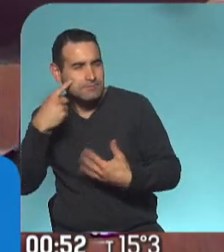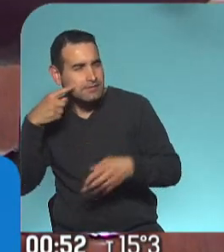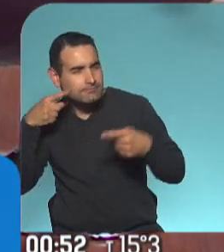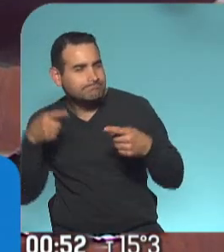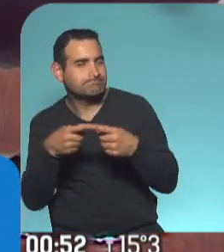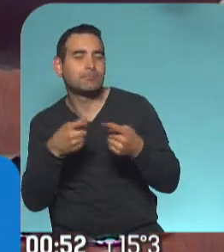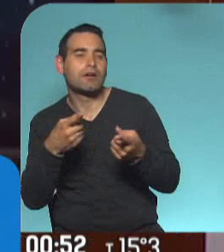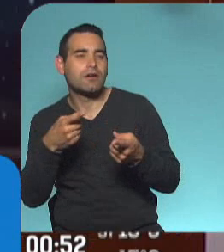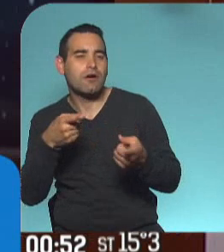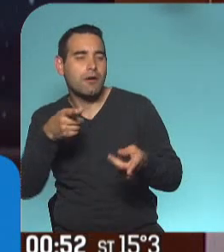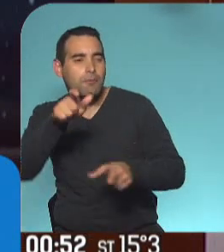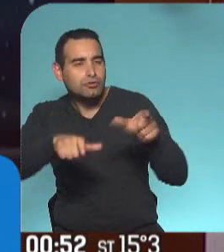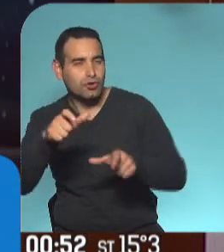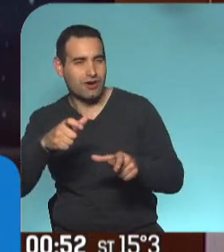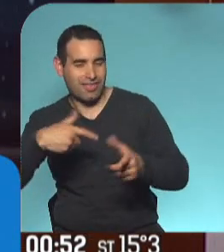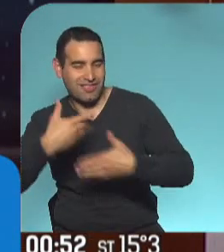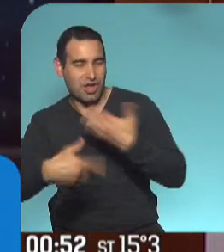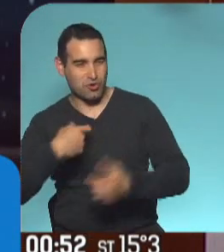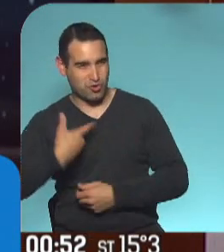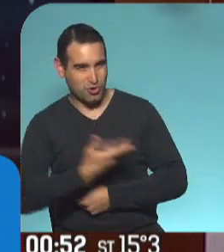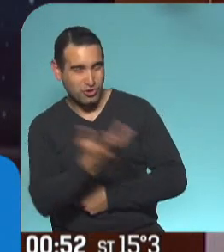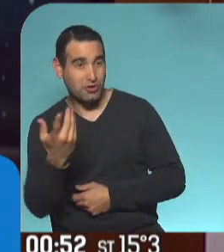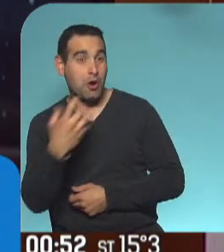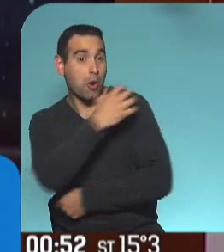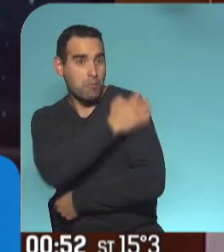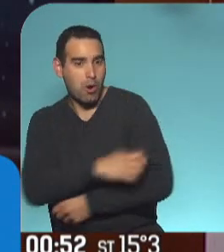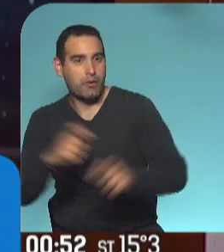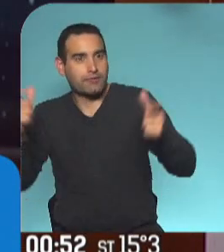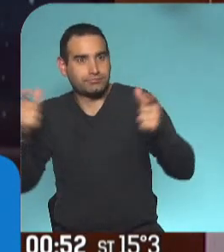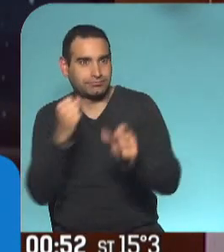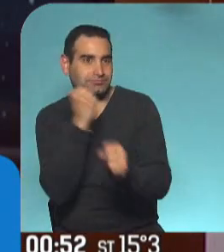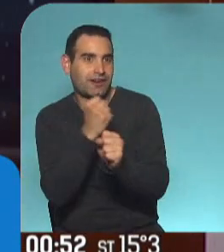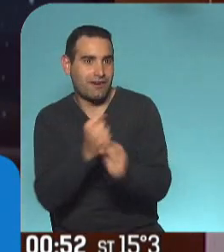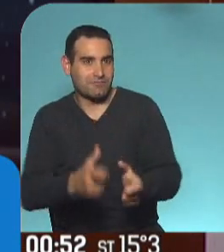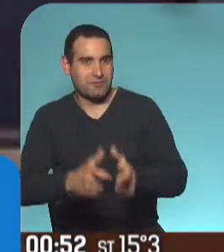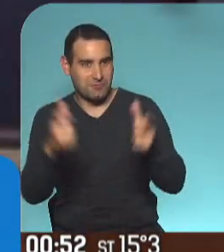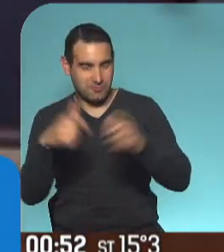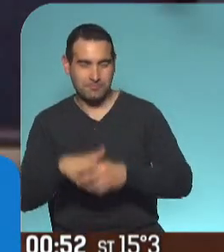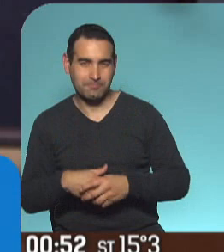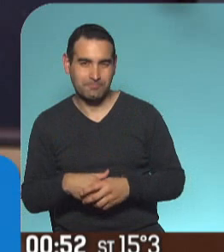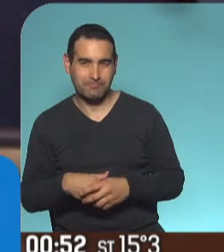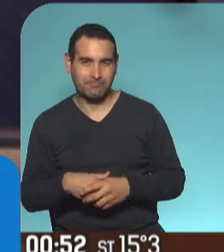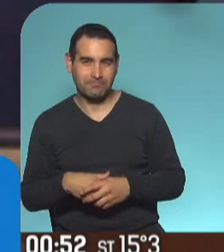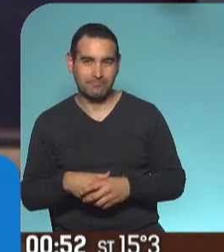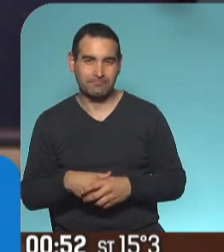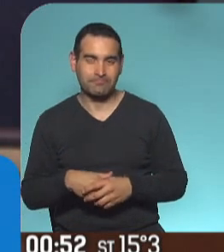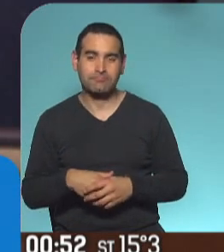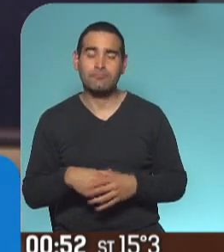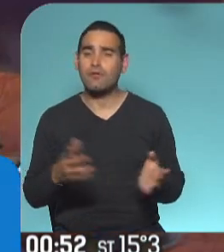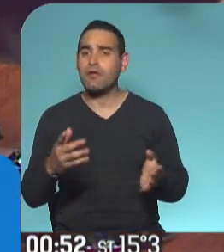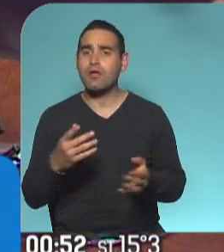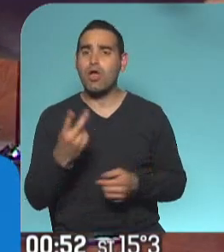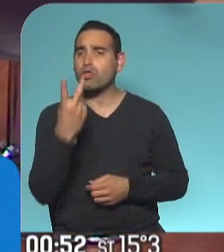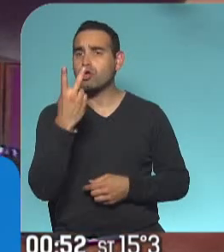genera las posibilidades de que haya menos pobres y haya más trabajo qué es lo que las primeras dos